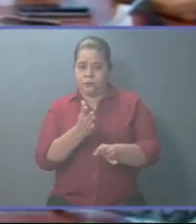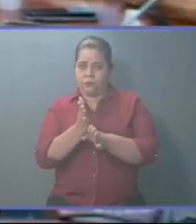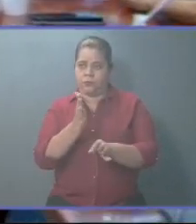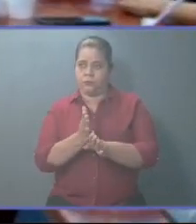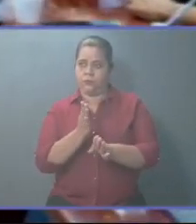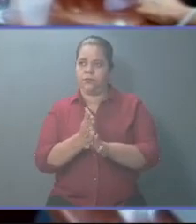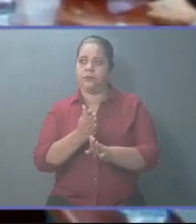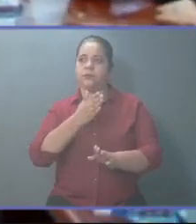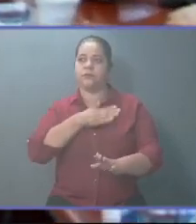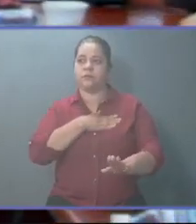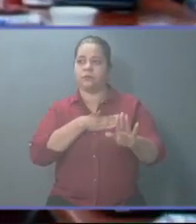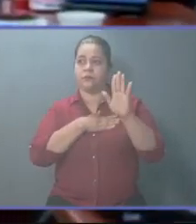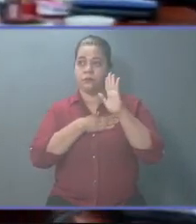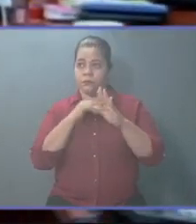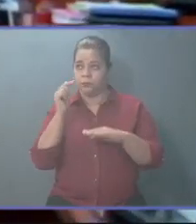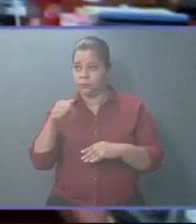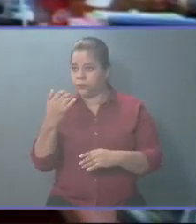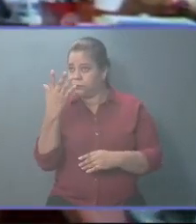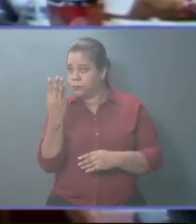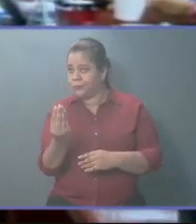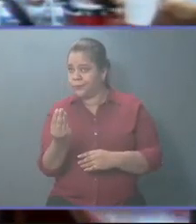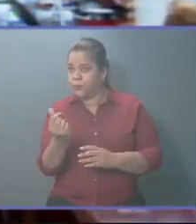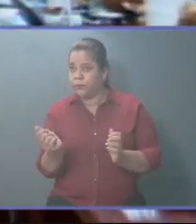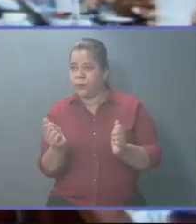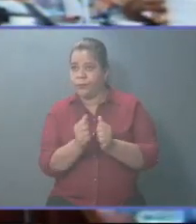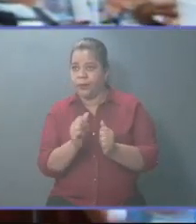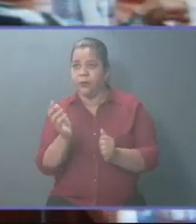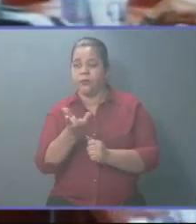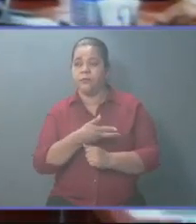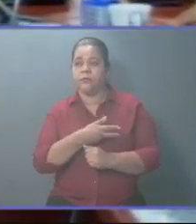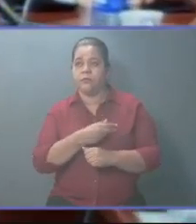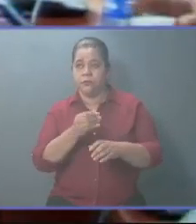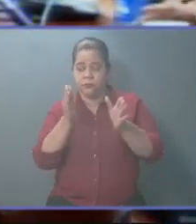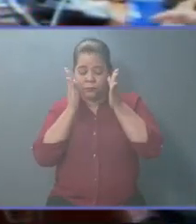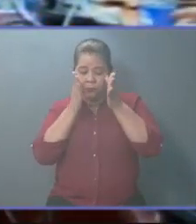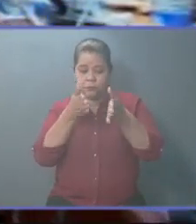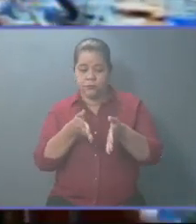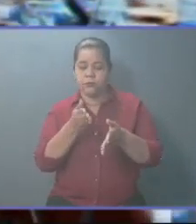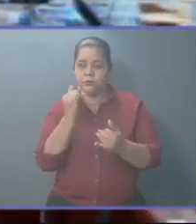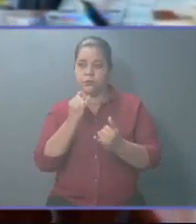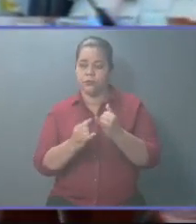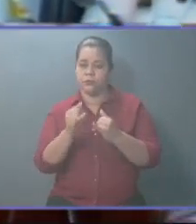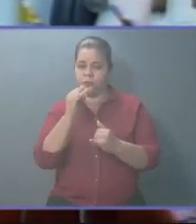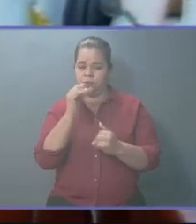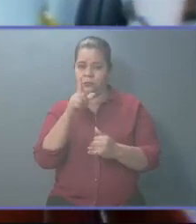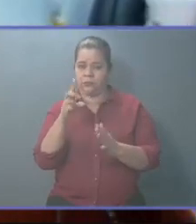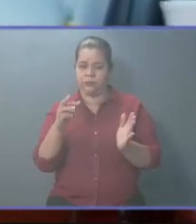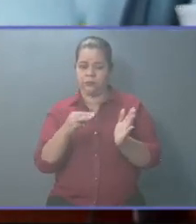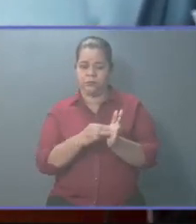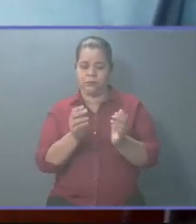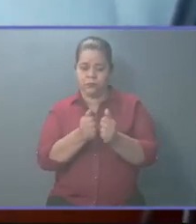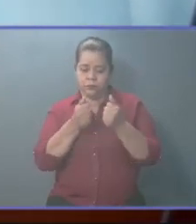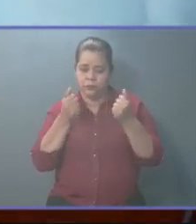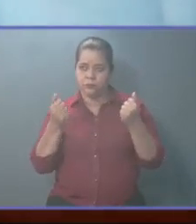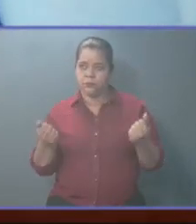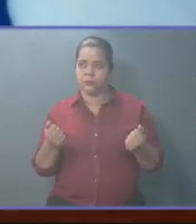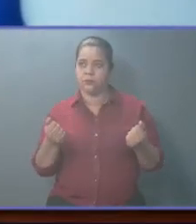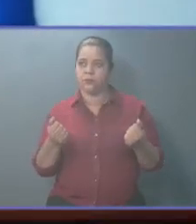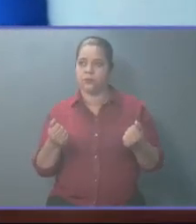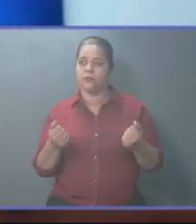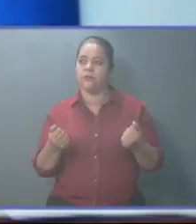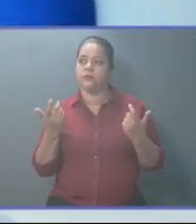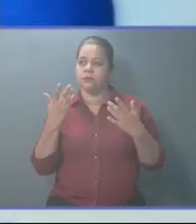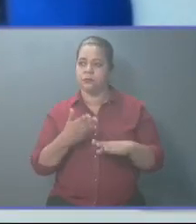que este día nos acompañan están más enmarcados dentro de los últimos 1.000 millones que obviamente autorizamos para,